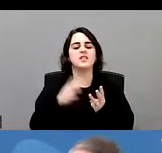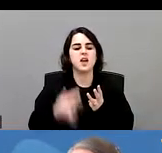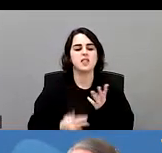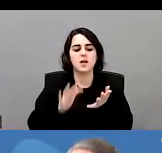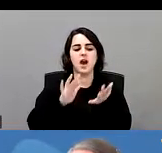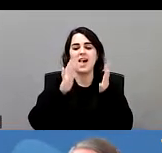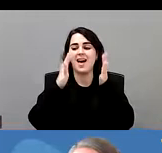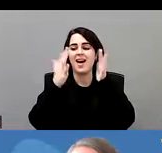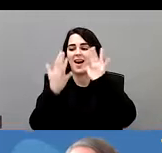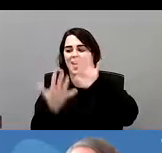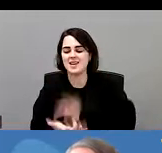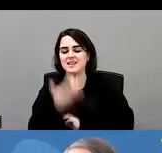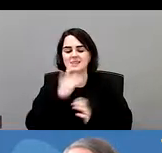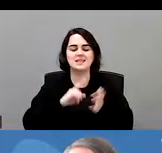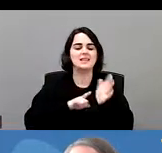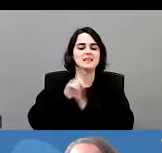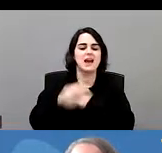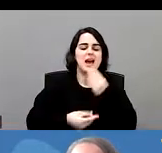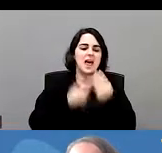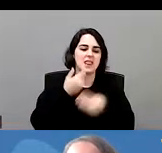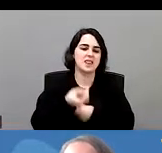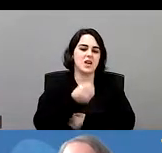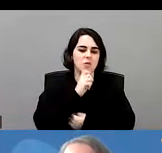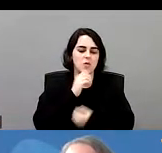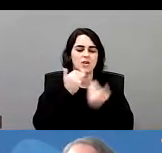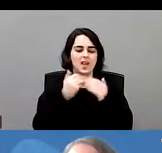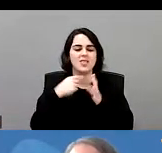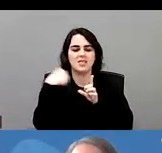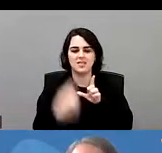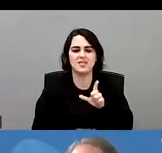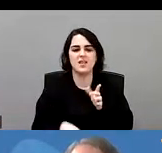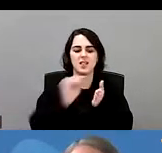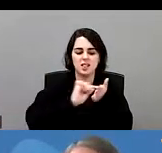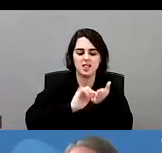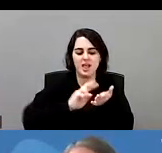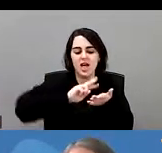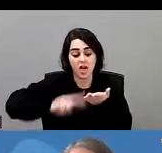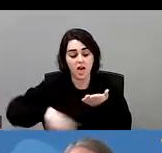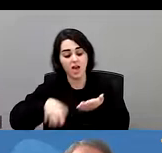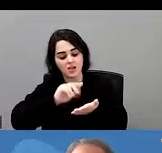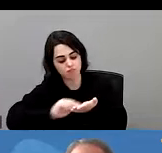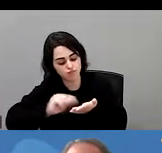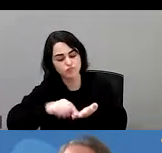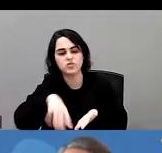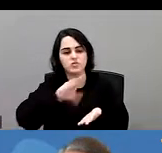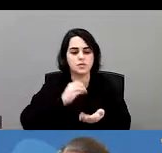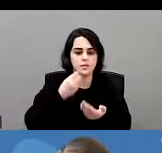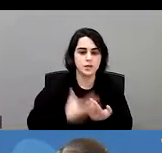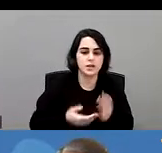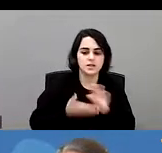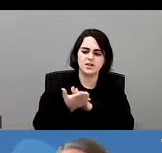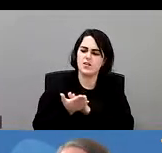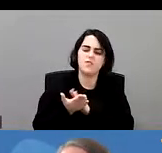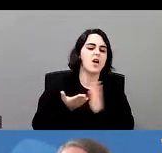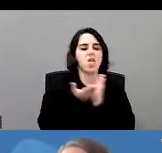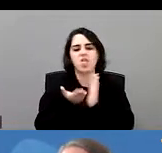si el usuario va a hacer todo el desarrollo a través de pictogramas, a llegar a ortografía, a llegar a la lectoescritura, que al final esto nos va a abrir muchísimas